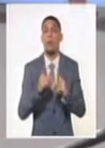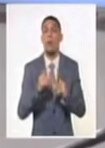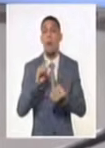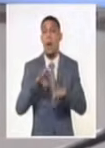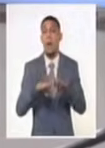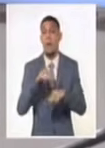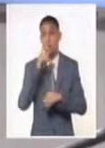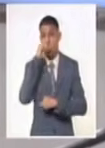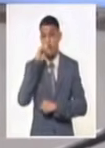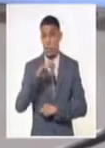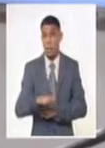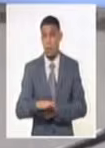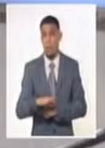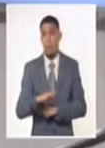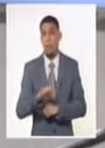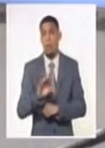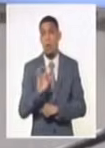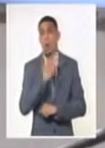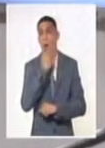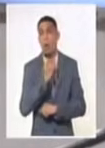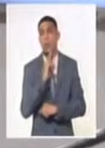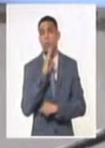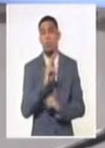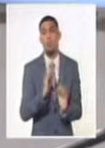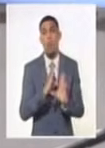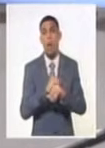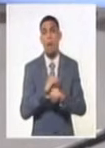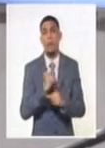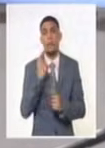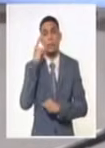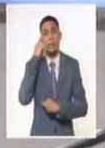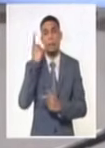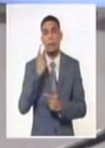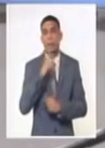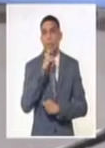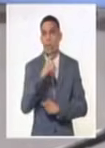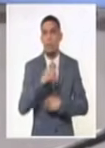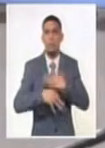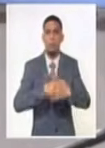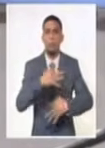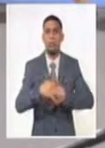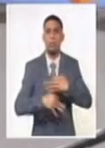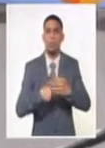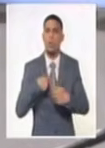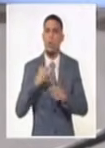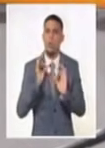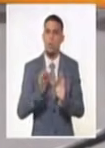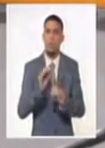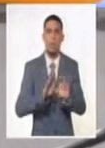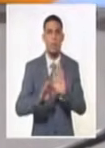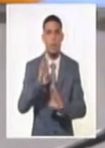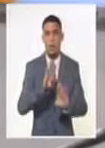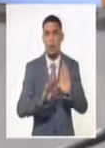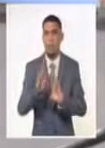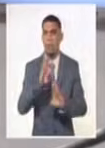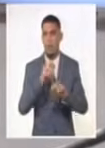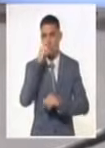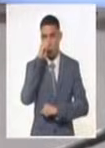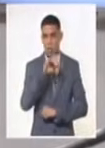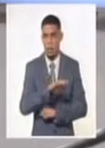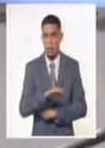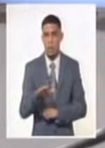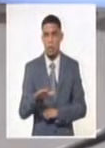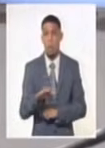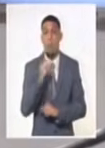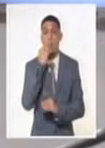explicación, y ahí están ellos, y yo siempre lo reitero mucho, porque de verdad ellos son los que definen nuestros recursos humanos, no solo por lo que son ya,